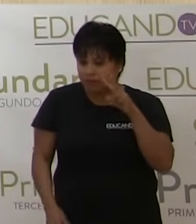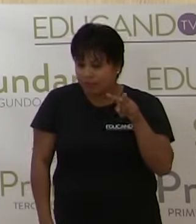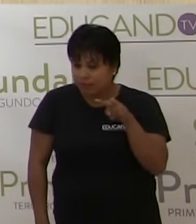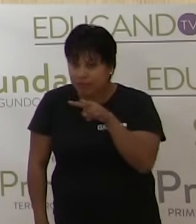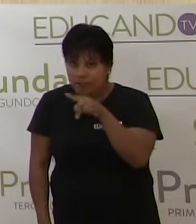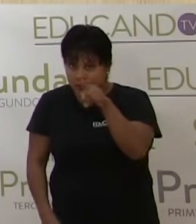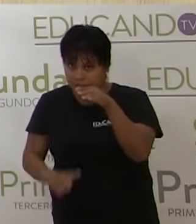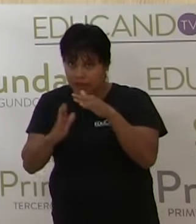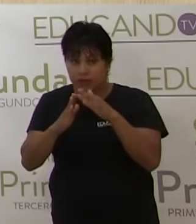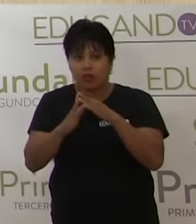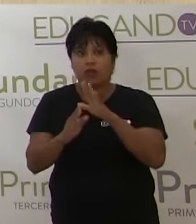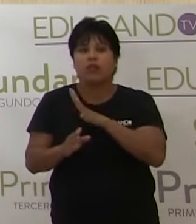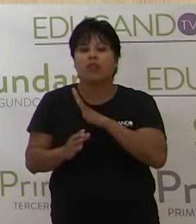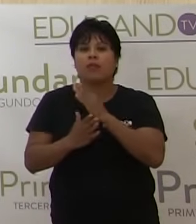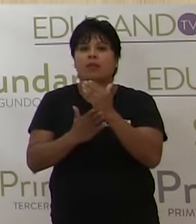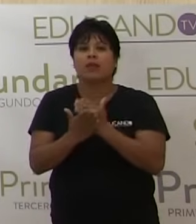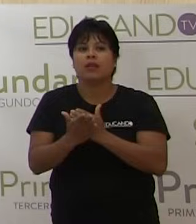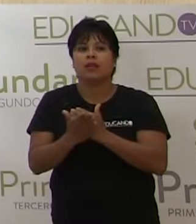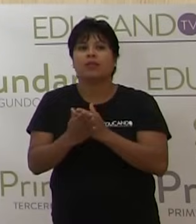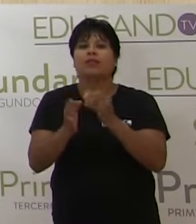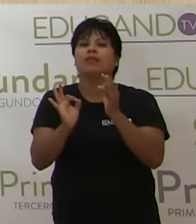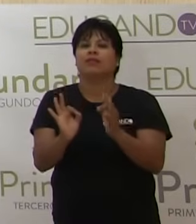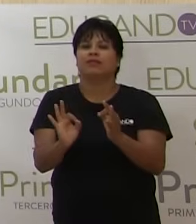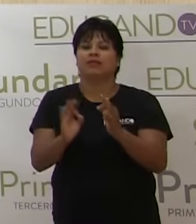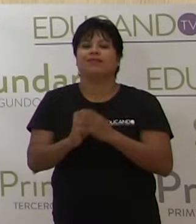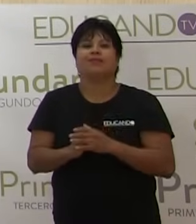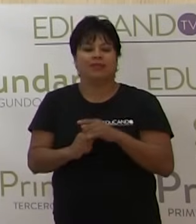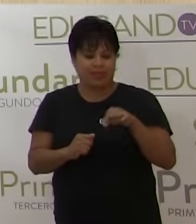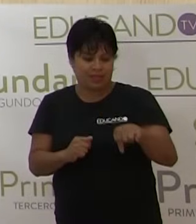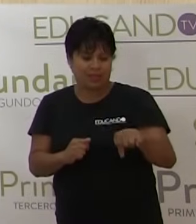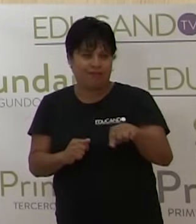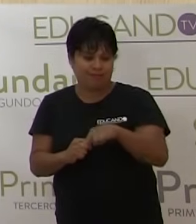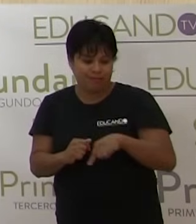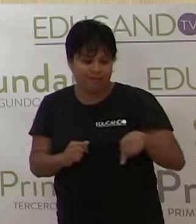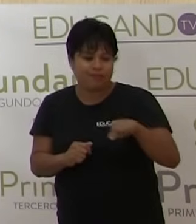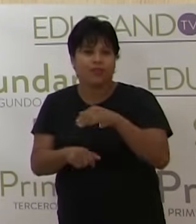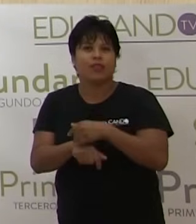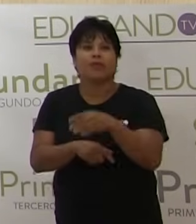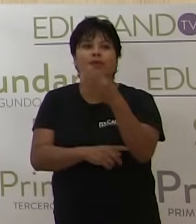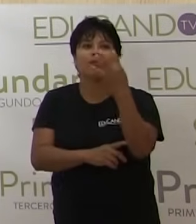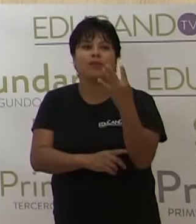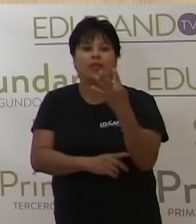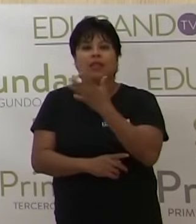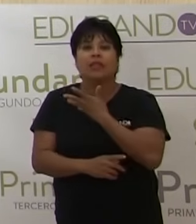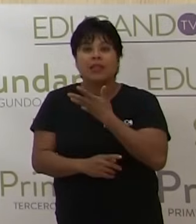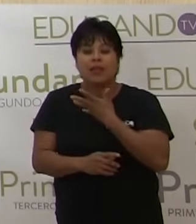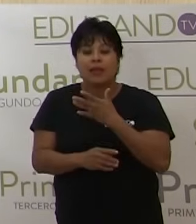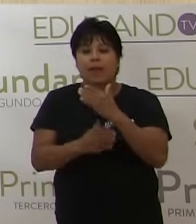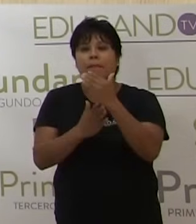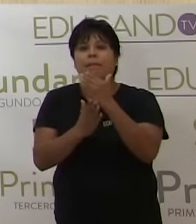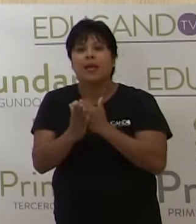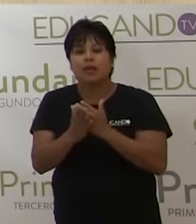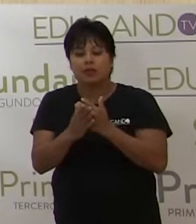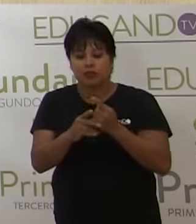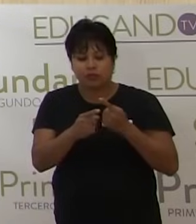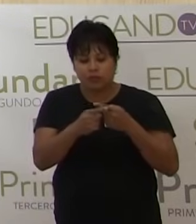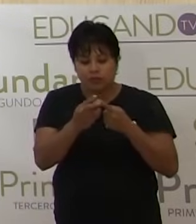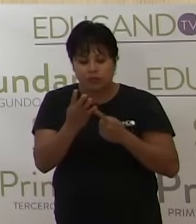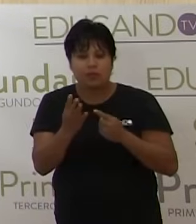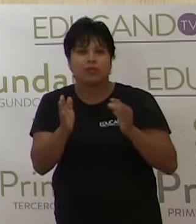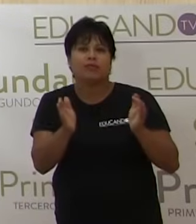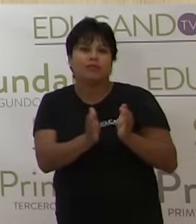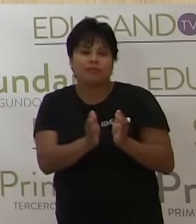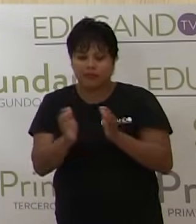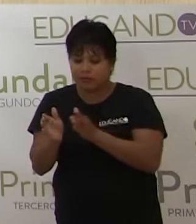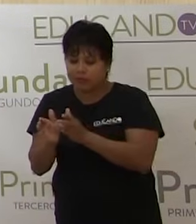desde casa dónde hay menos Exacto acá el número cu tiene menos elementos y representa